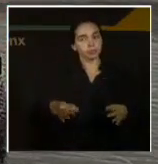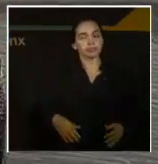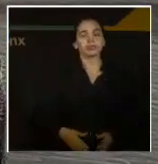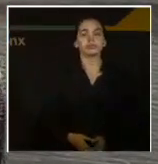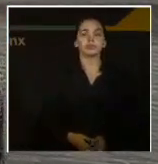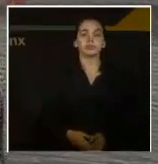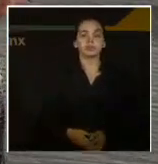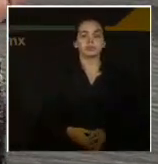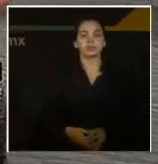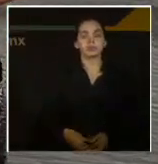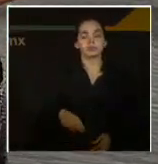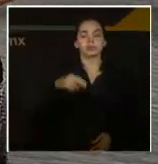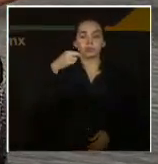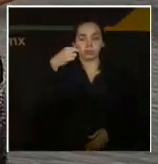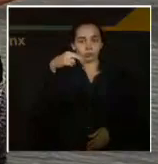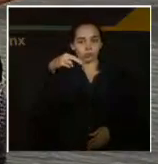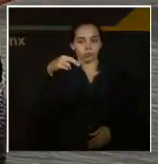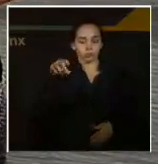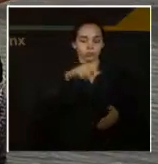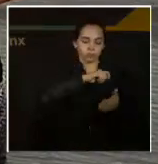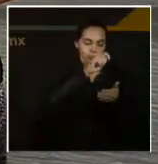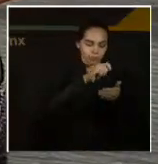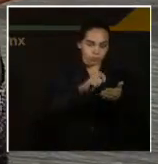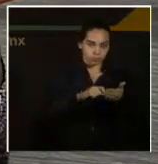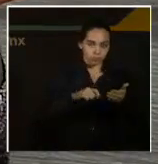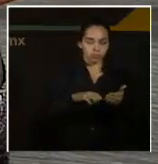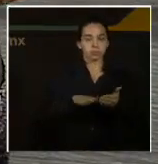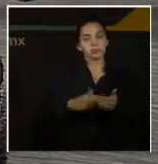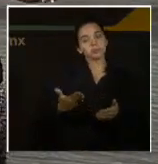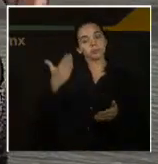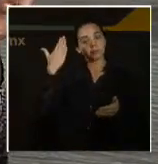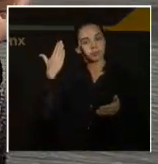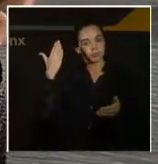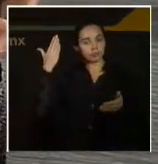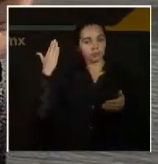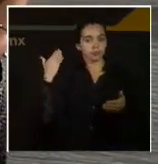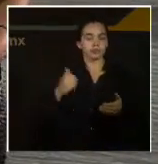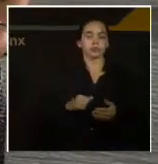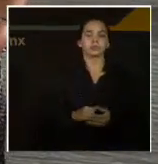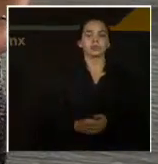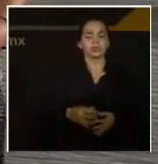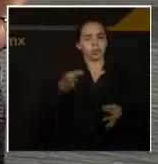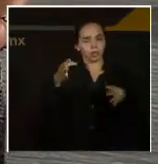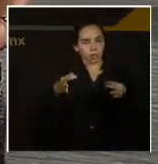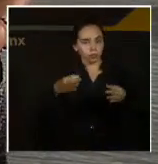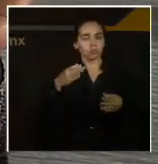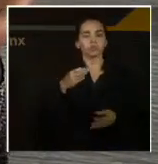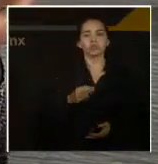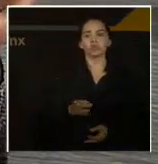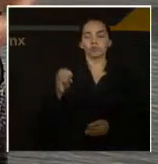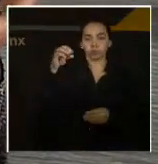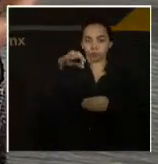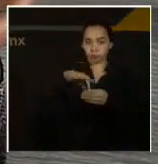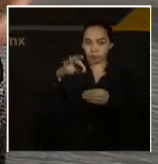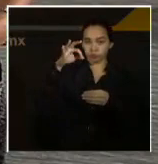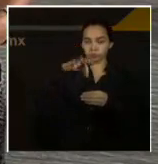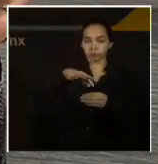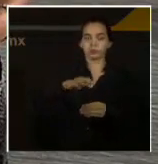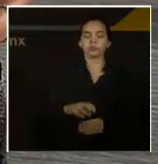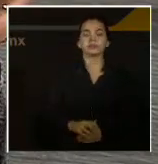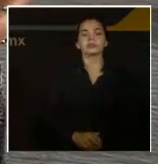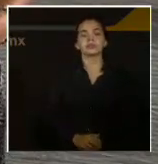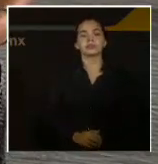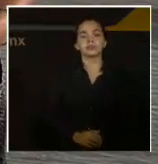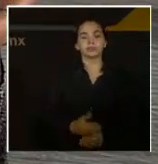bueno, los llamaremos conforme al registro, este registro histórico ante la autoridad electoral local.